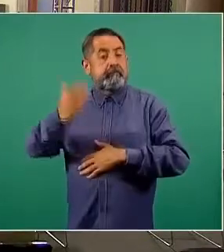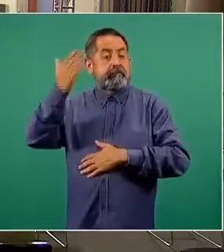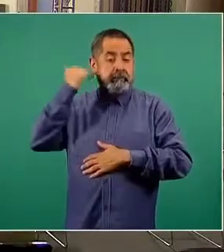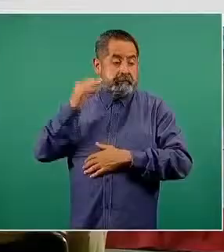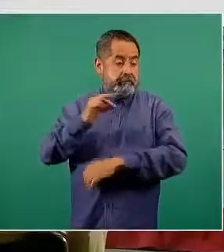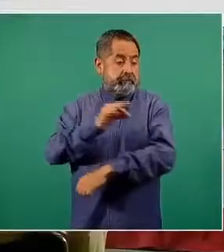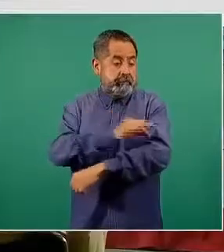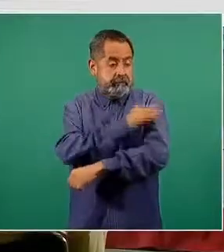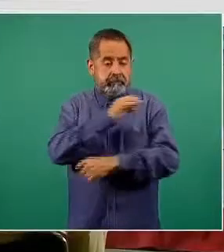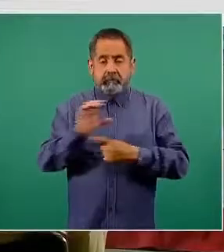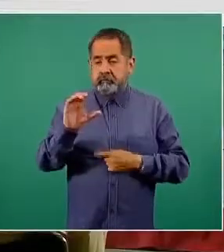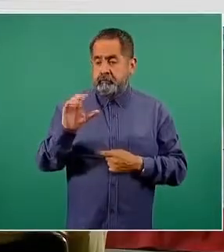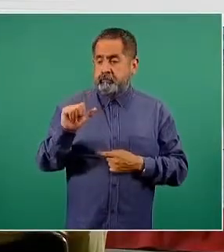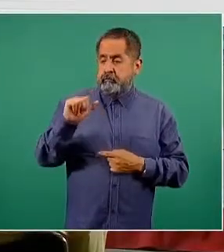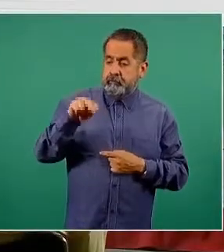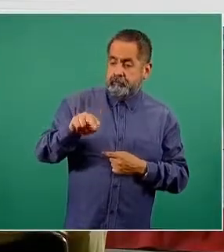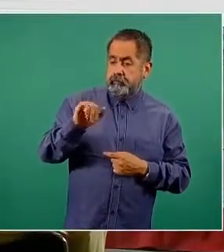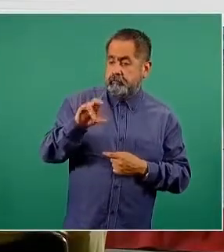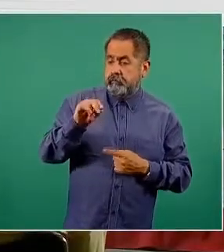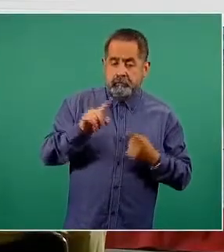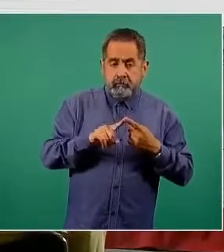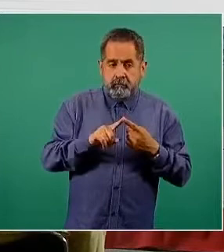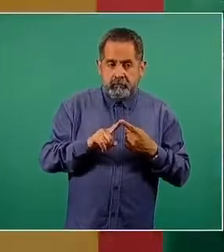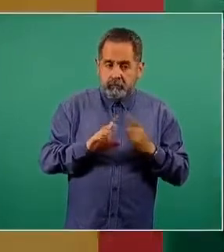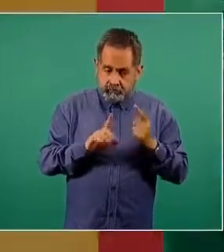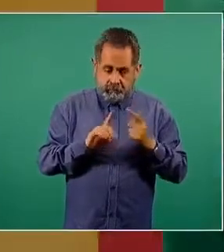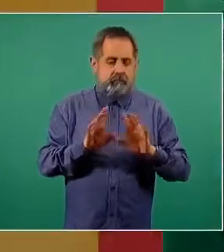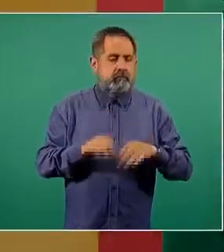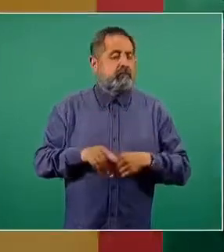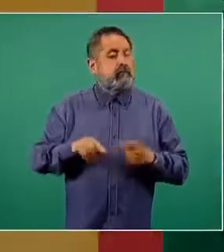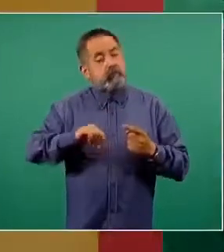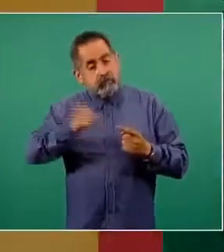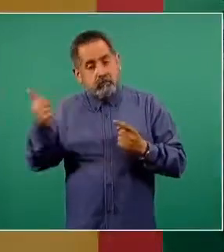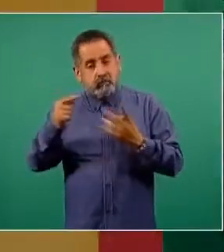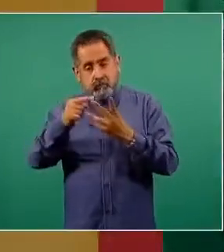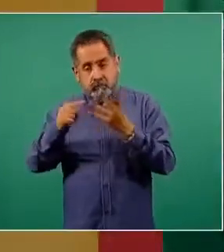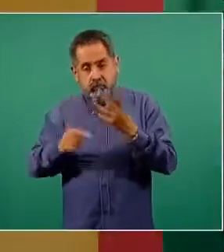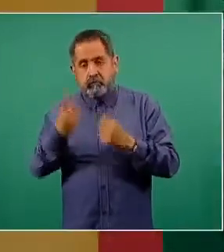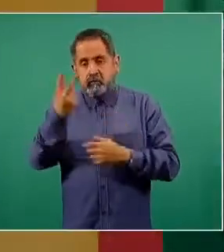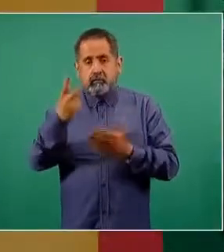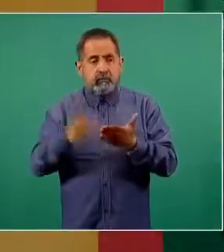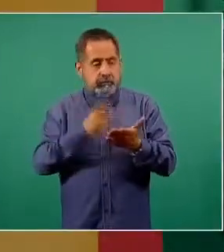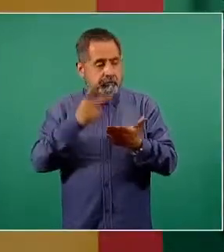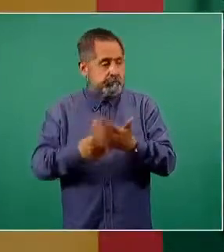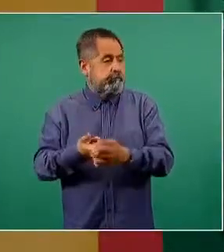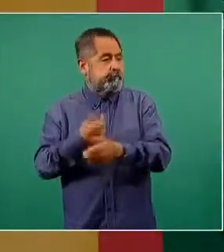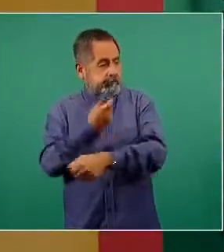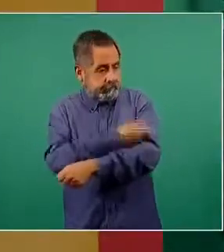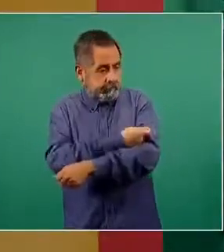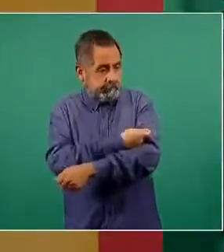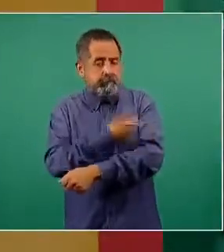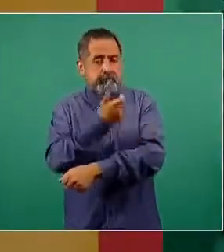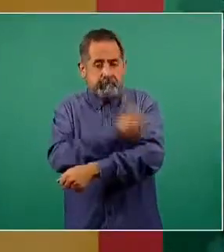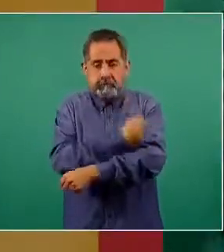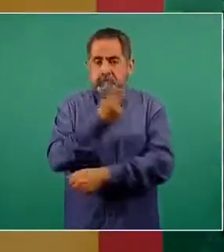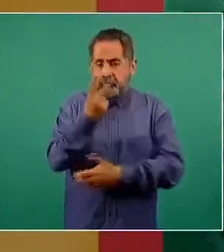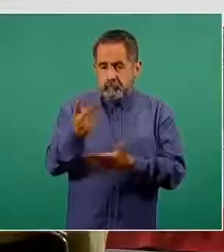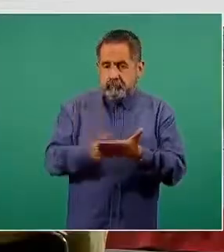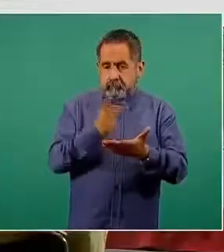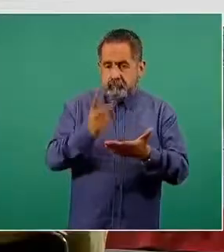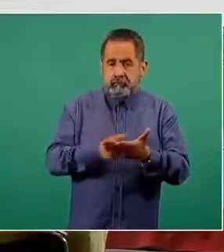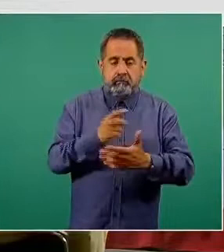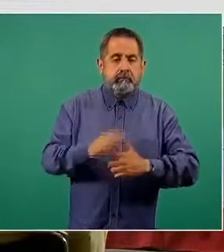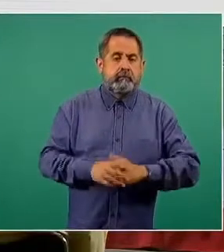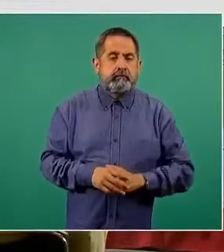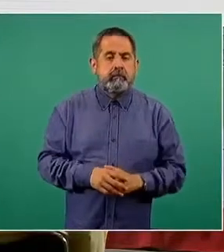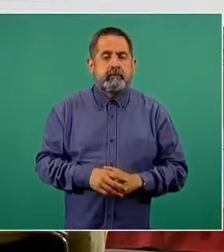vacuna diferente a la de CanSino que no se olviden que el esquema es de 2 dosis y es importante que se vacunen de las 2 dosis. La siguiente, por